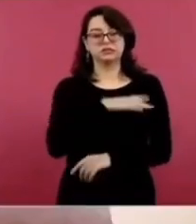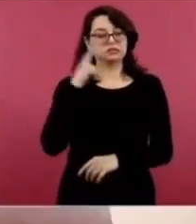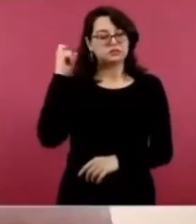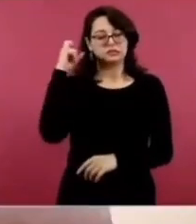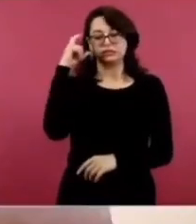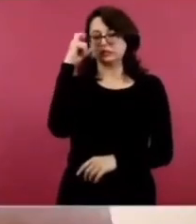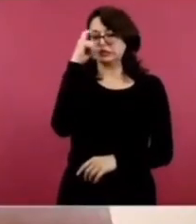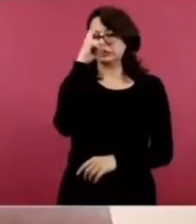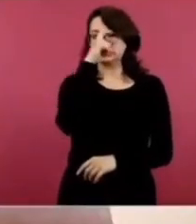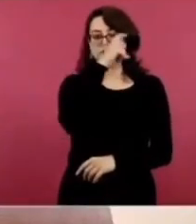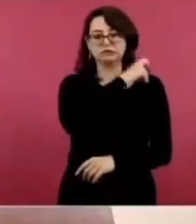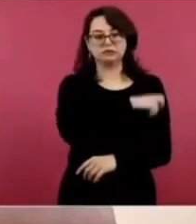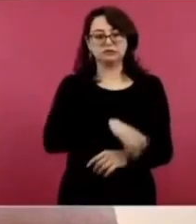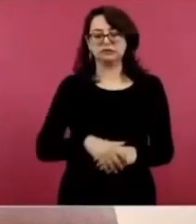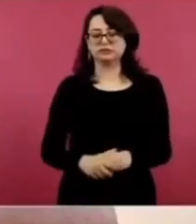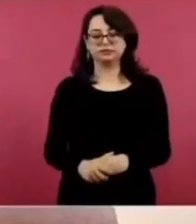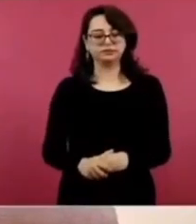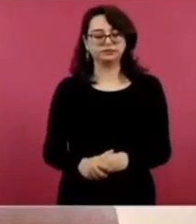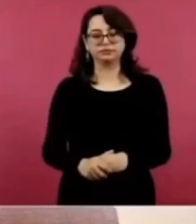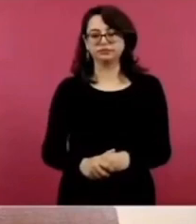no había